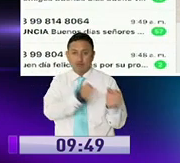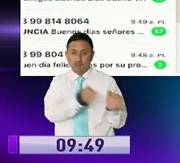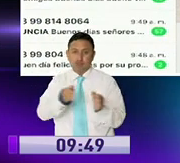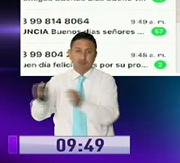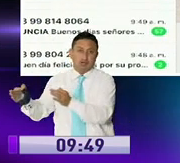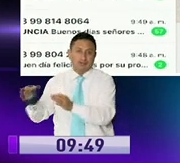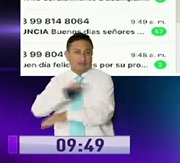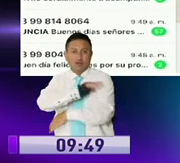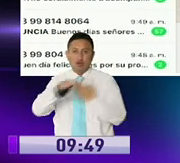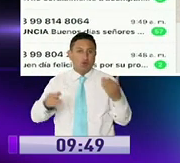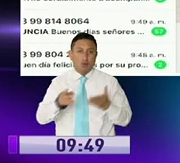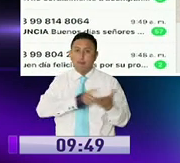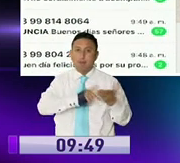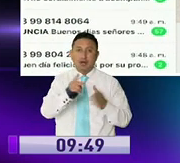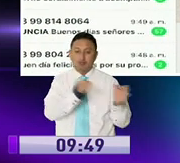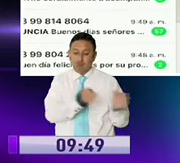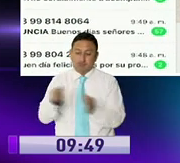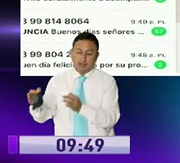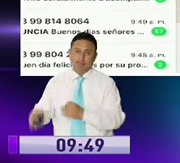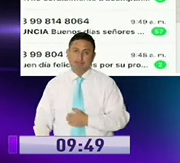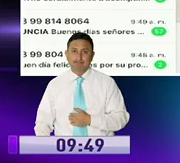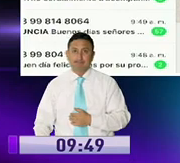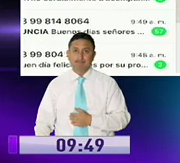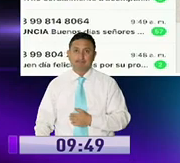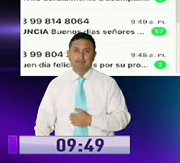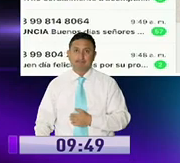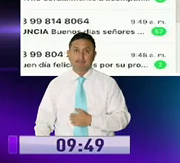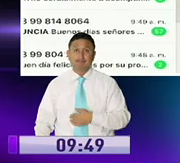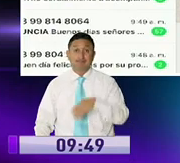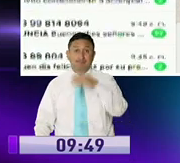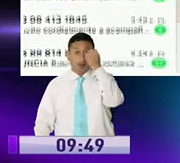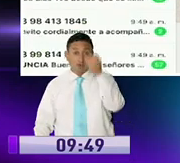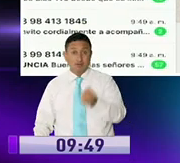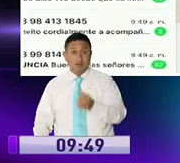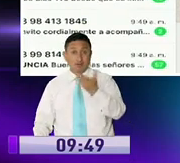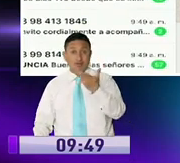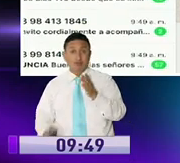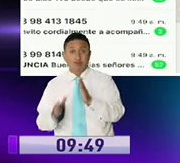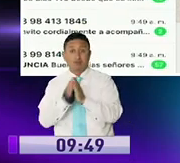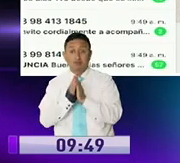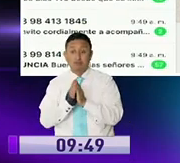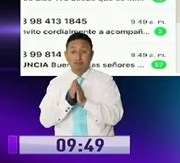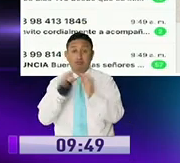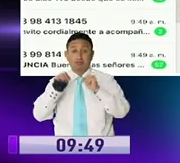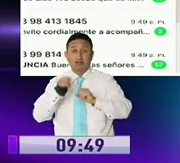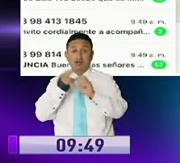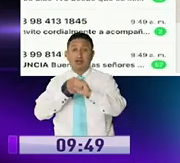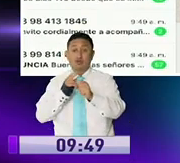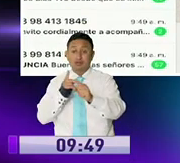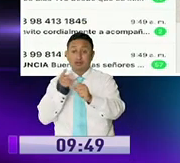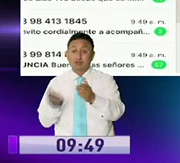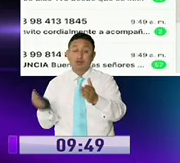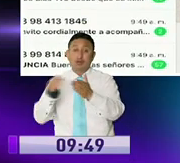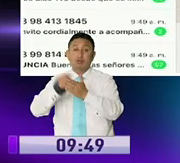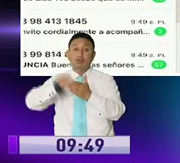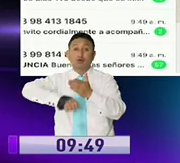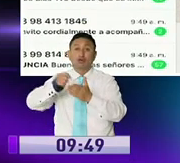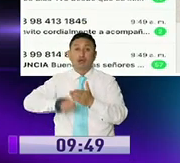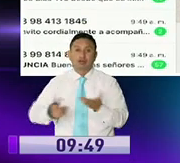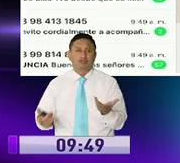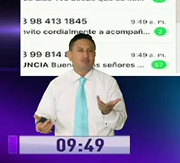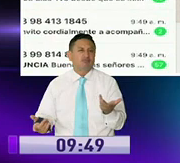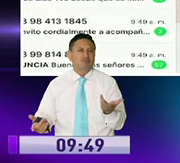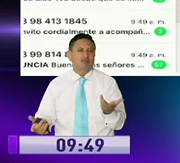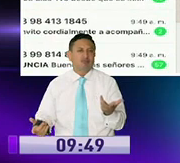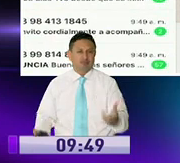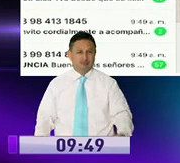diferido, todo, absolutamente todo. Buenos días, soy empleada de una editorial y nos piden que renunciemos para volvernos a contratar. ¿Y por qué? Eso sí